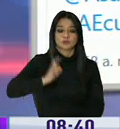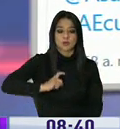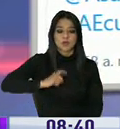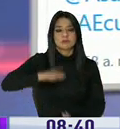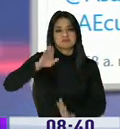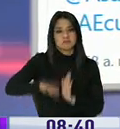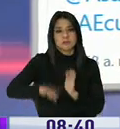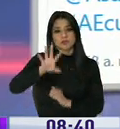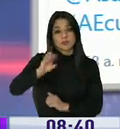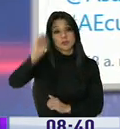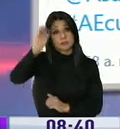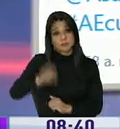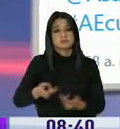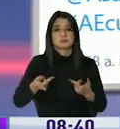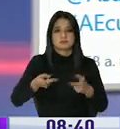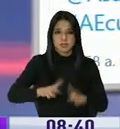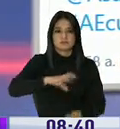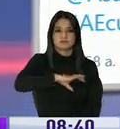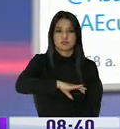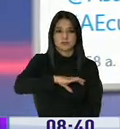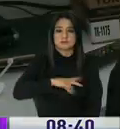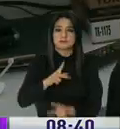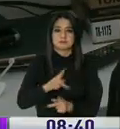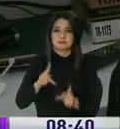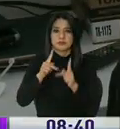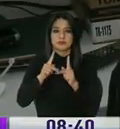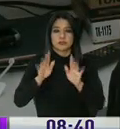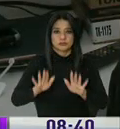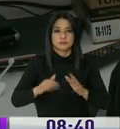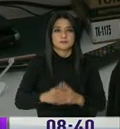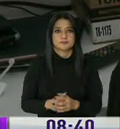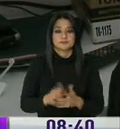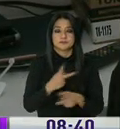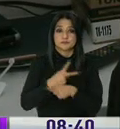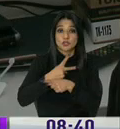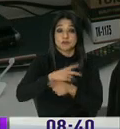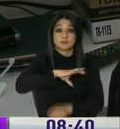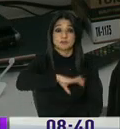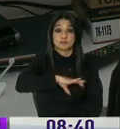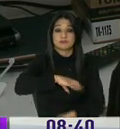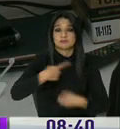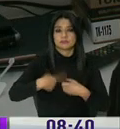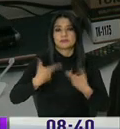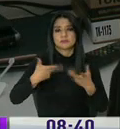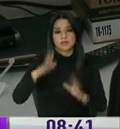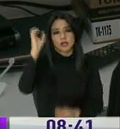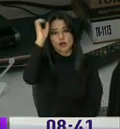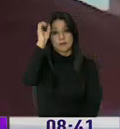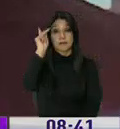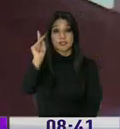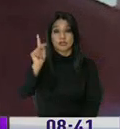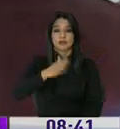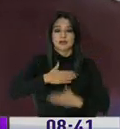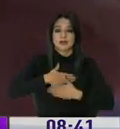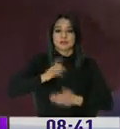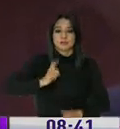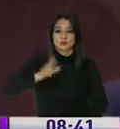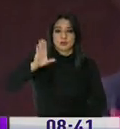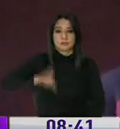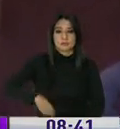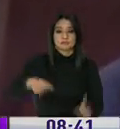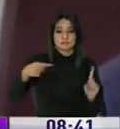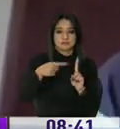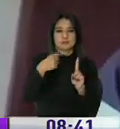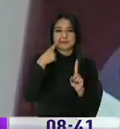salarios incluye también a los gobiernos seccionales. Desde el Consejo Metropolitano de Quito se generan las primeras reacciones. Para el concejal Luis Reina